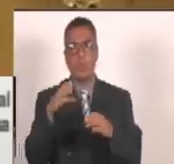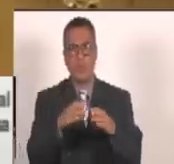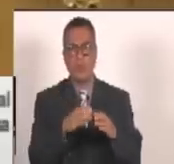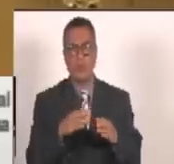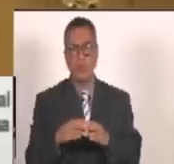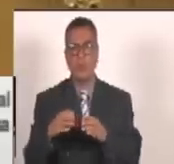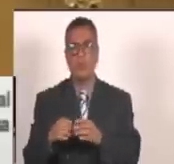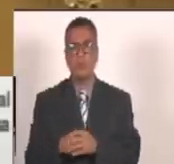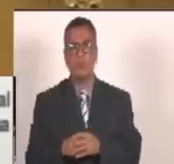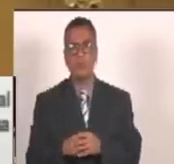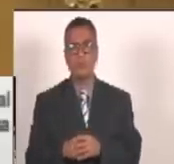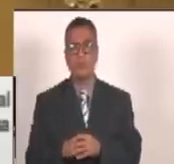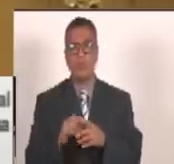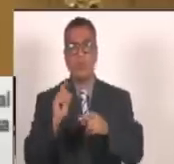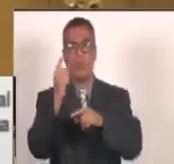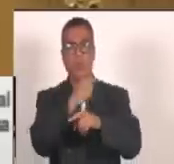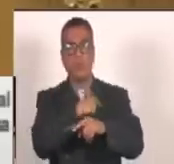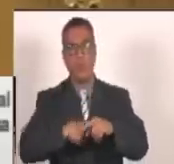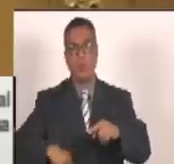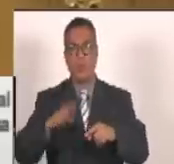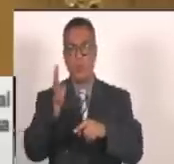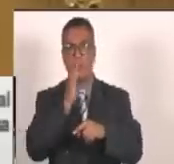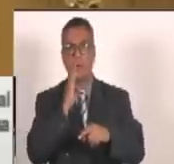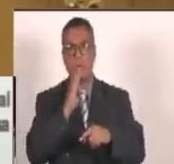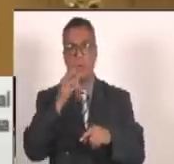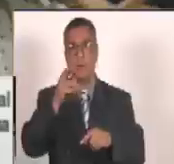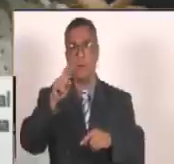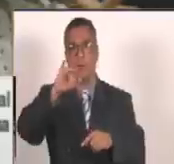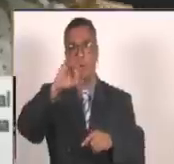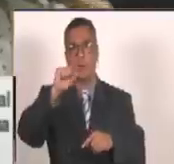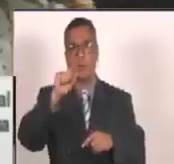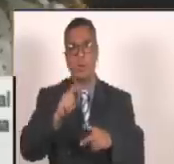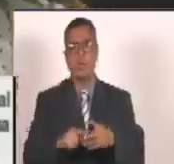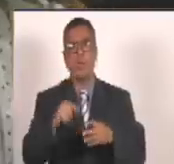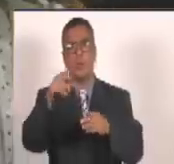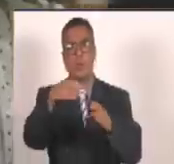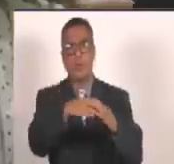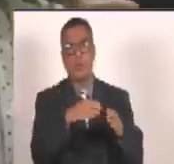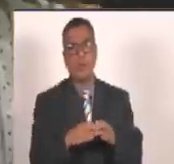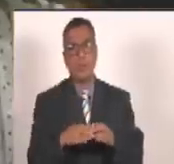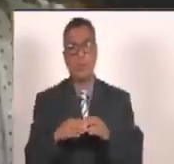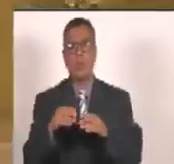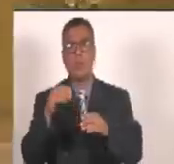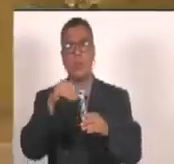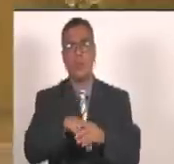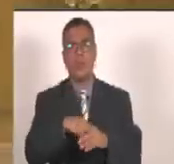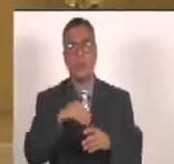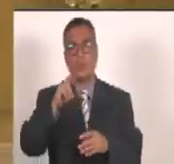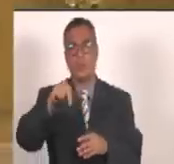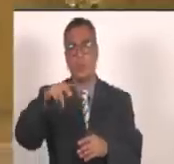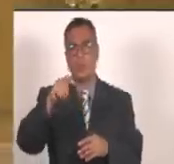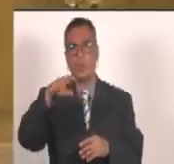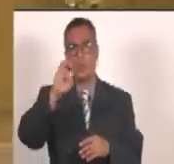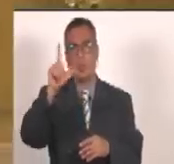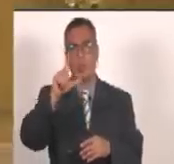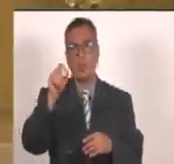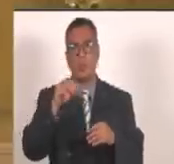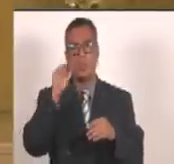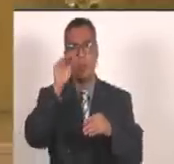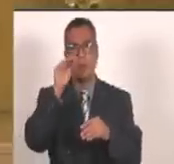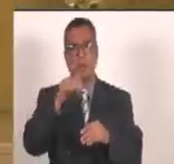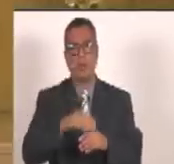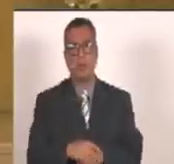reunió con la presidenta del Banco de los BRICS, fuimos a las bolsas, a la bolsa de metales, a la bolsa del